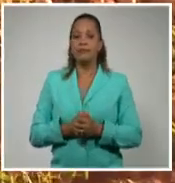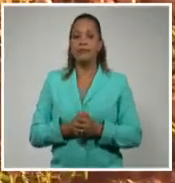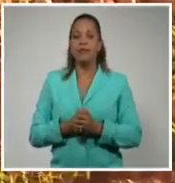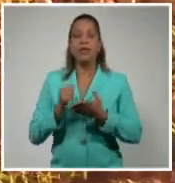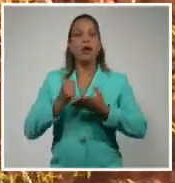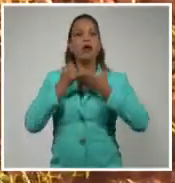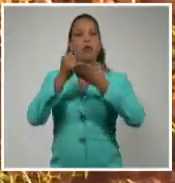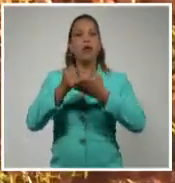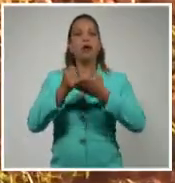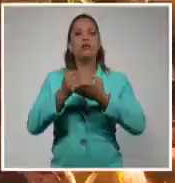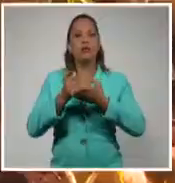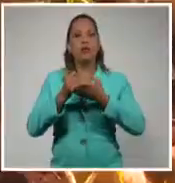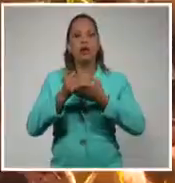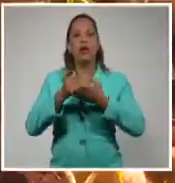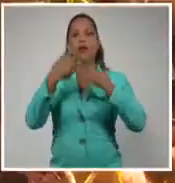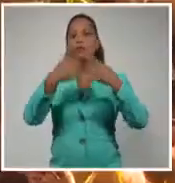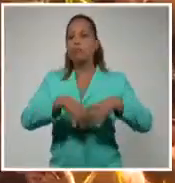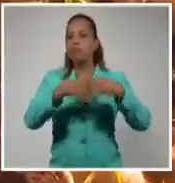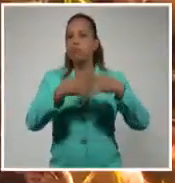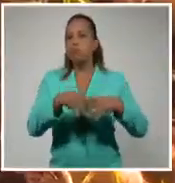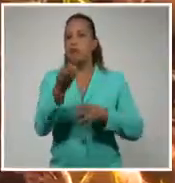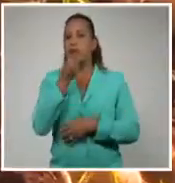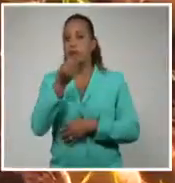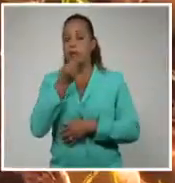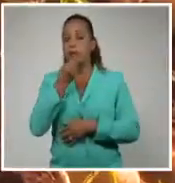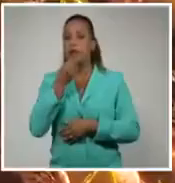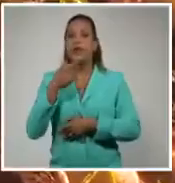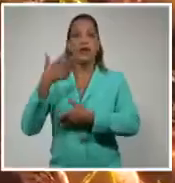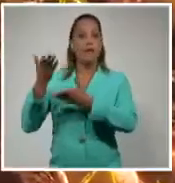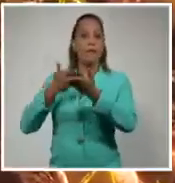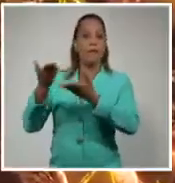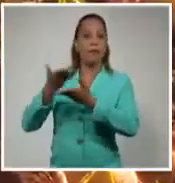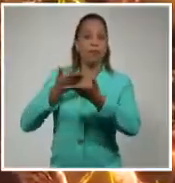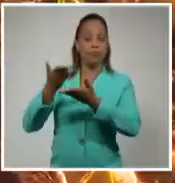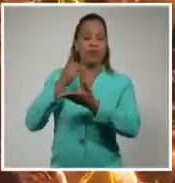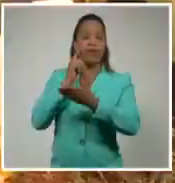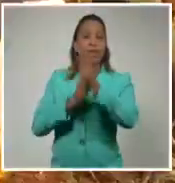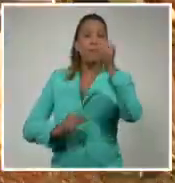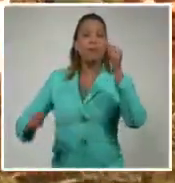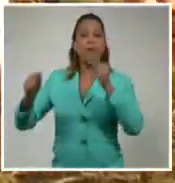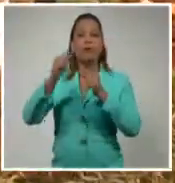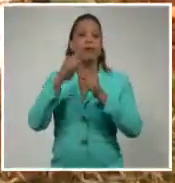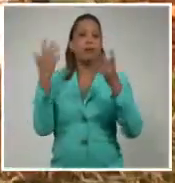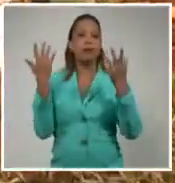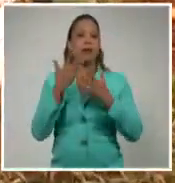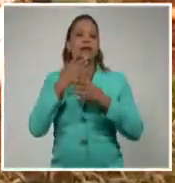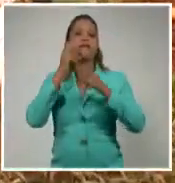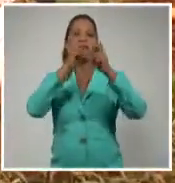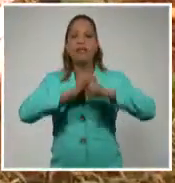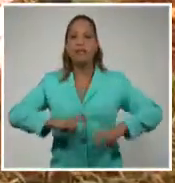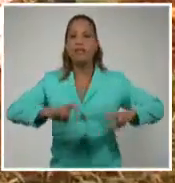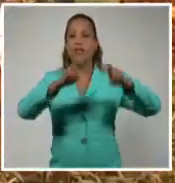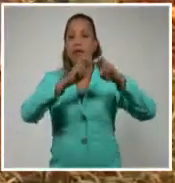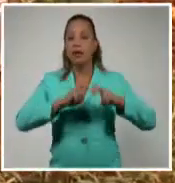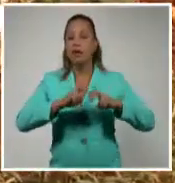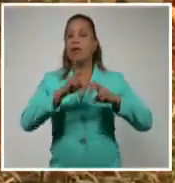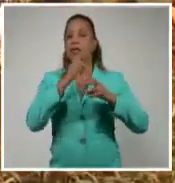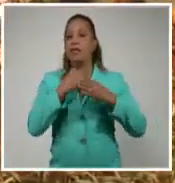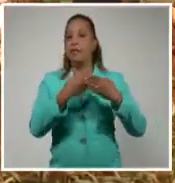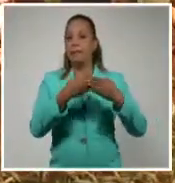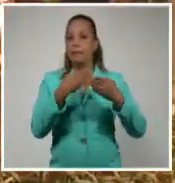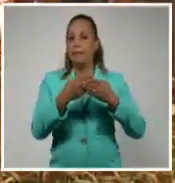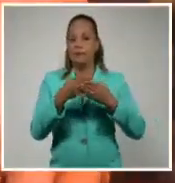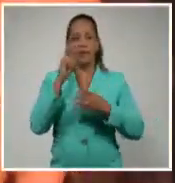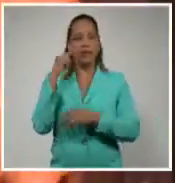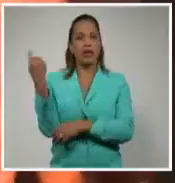la producción de alimentos y la sustitución de importaciones son prioridades para los investigadores del Instituto Nacional de